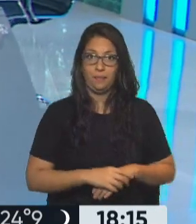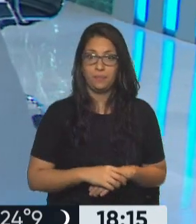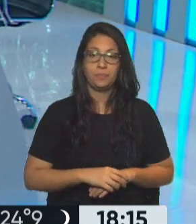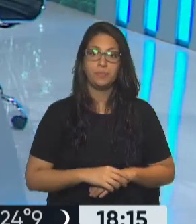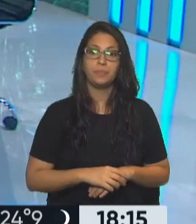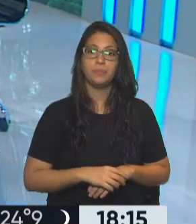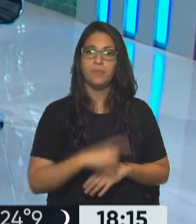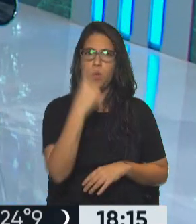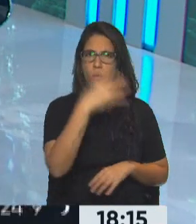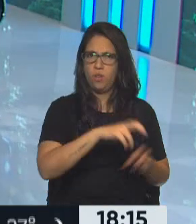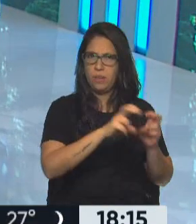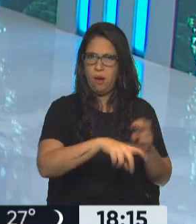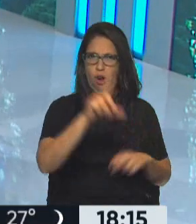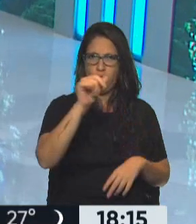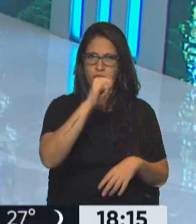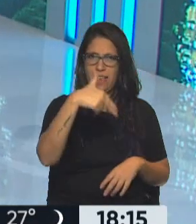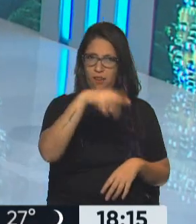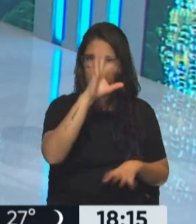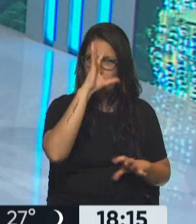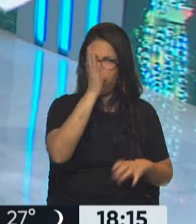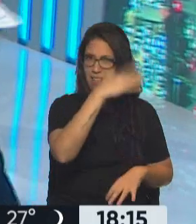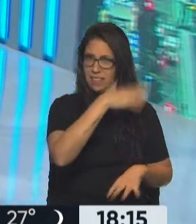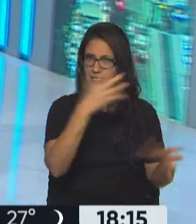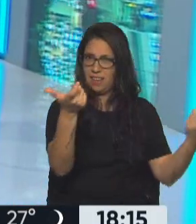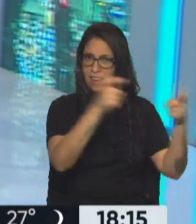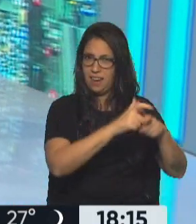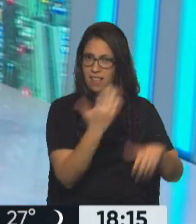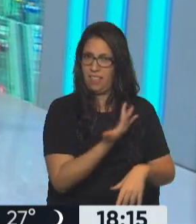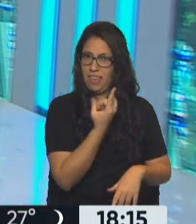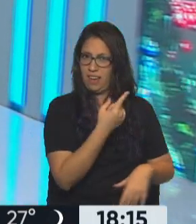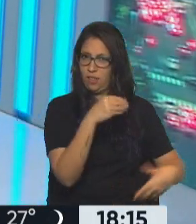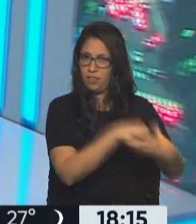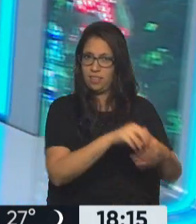el único que se bajó fue Lozano, ¿te acordás? Sí, claro. Fabio Lozano se levantó y se fue.